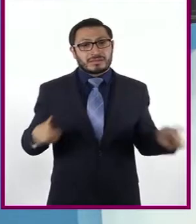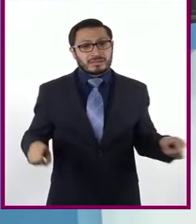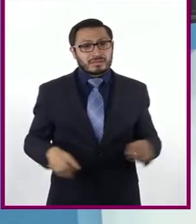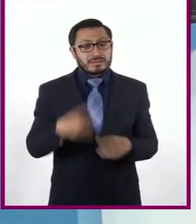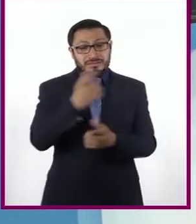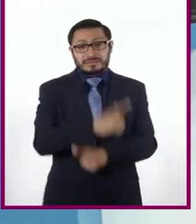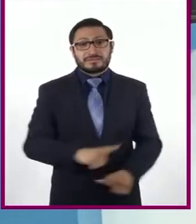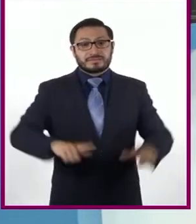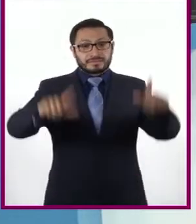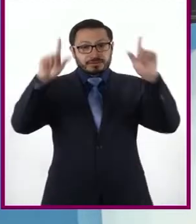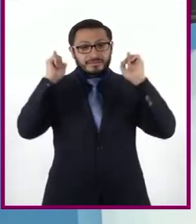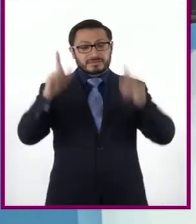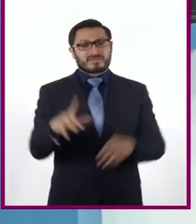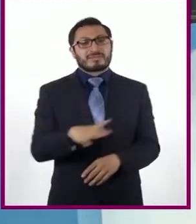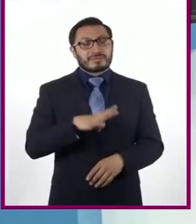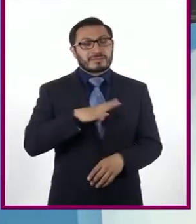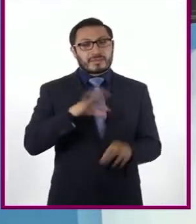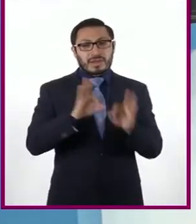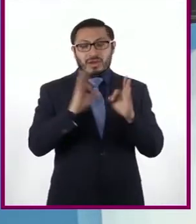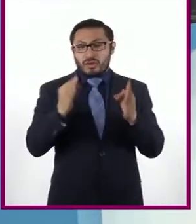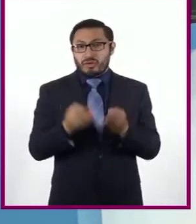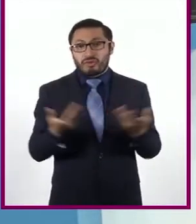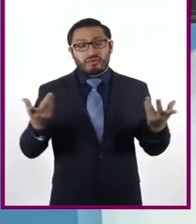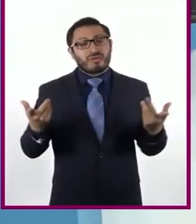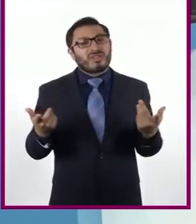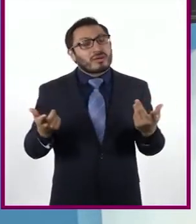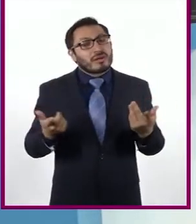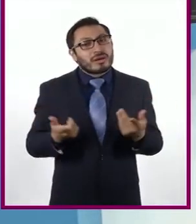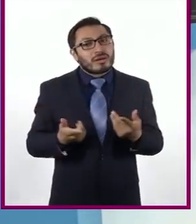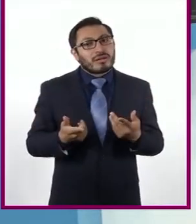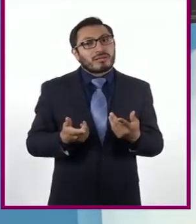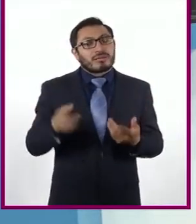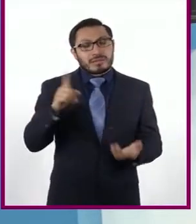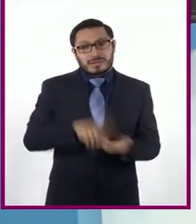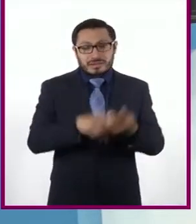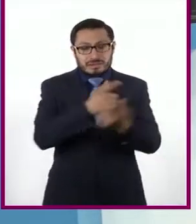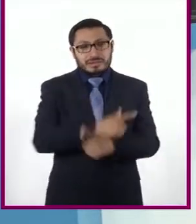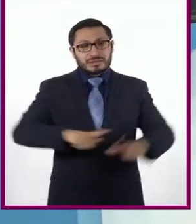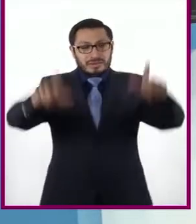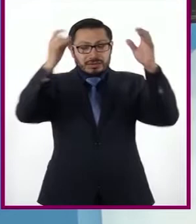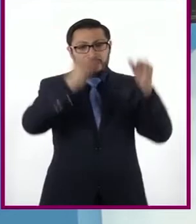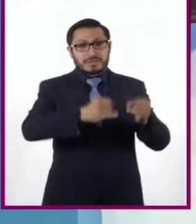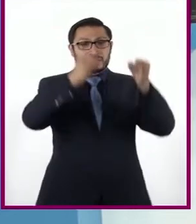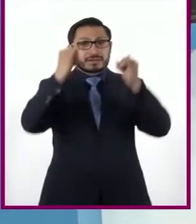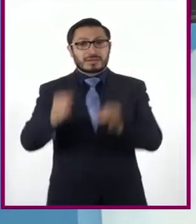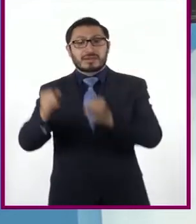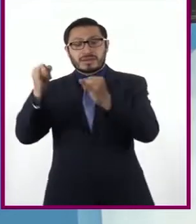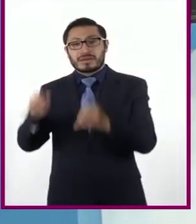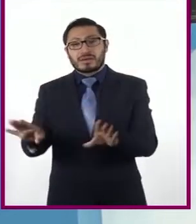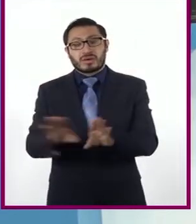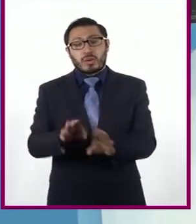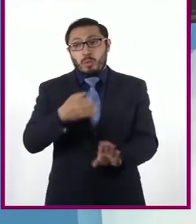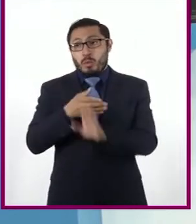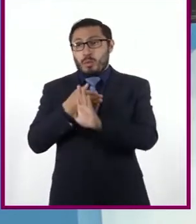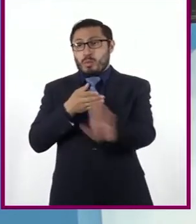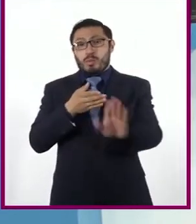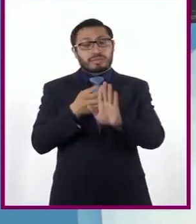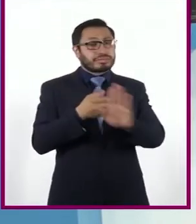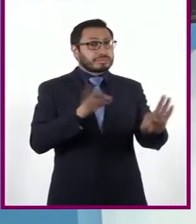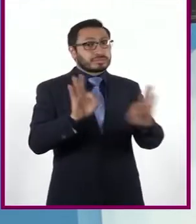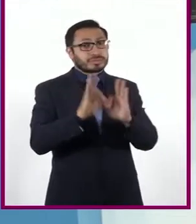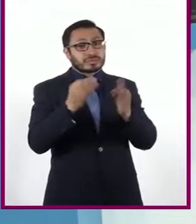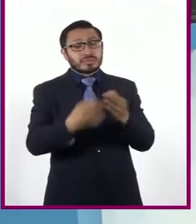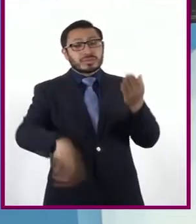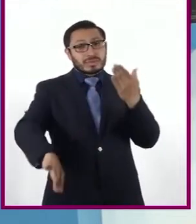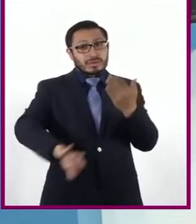El liberalismo es una doctrina que se basa en la libertad de los individuos y que se opone a cualquier forma que vulnere